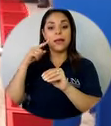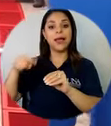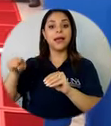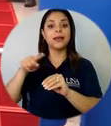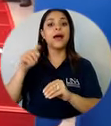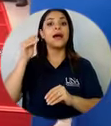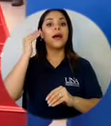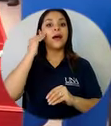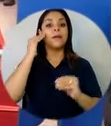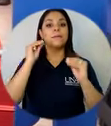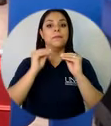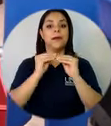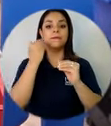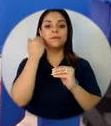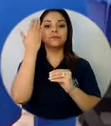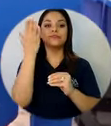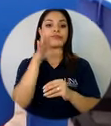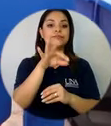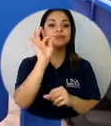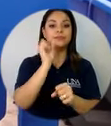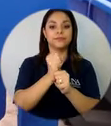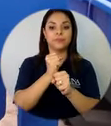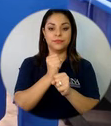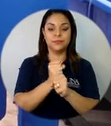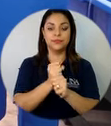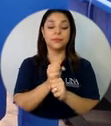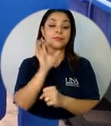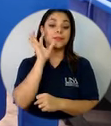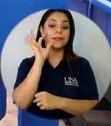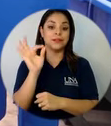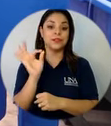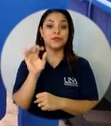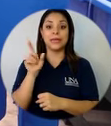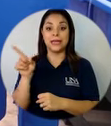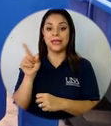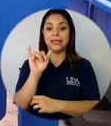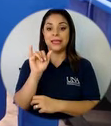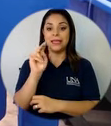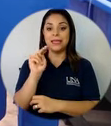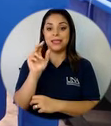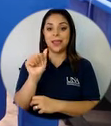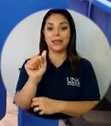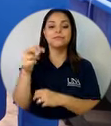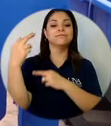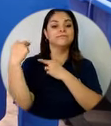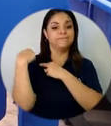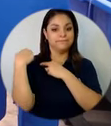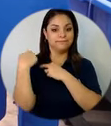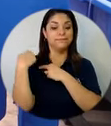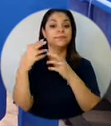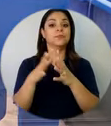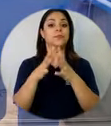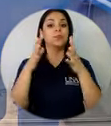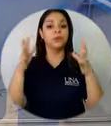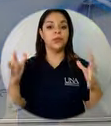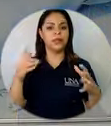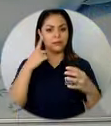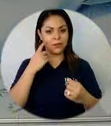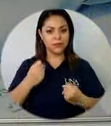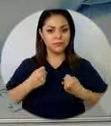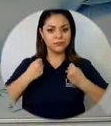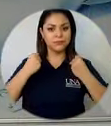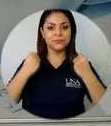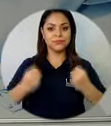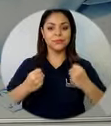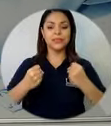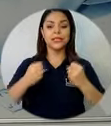podemos dar para que tengan una mayor facilidad de incorporarse al mercado laboral? Y yo creo que ahí el INA tiene una responsabilidad muy